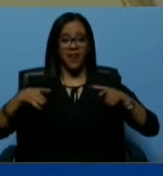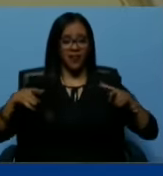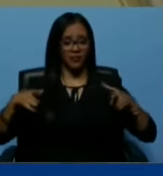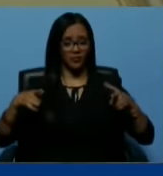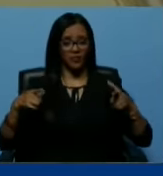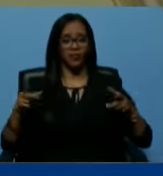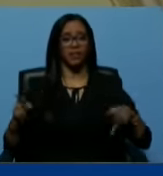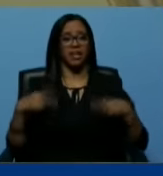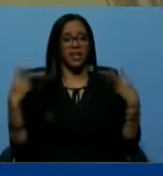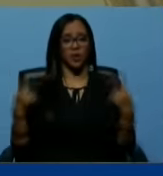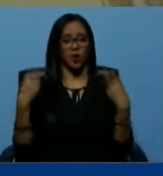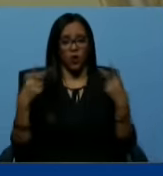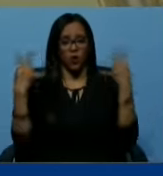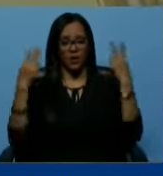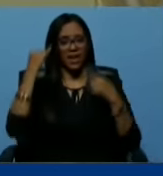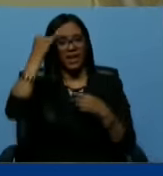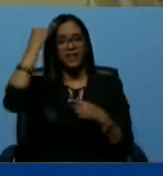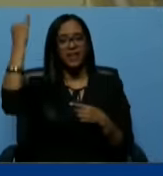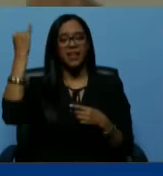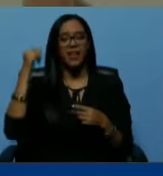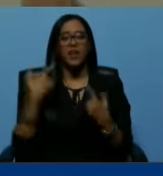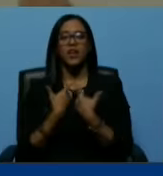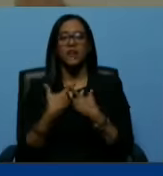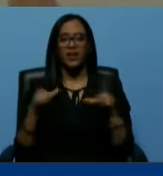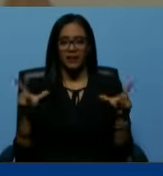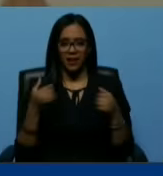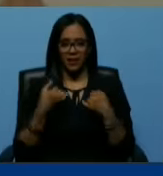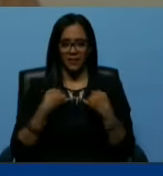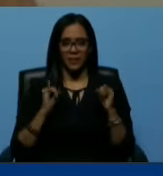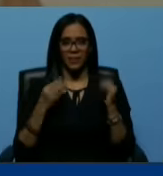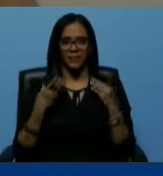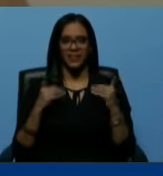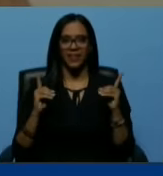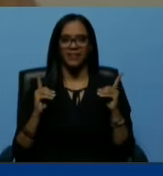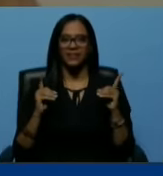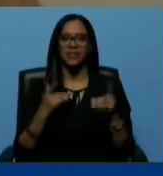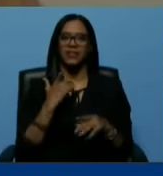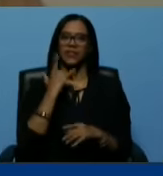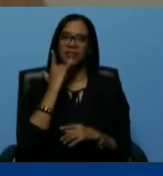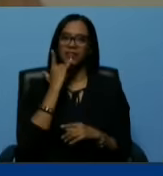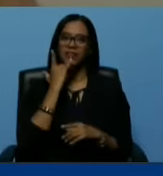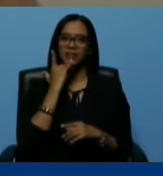de la libertad, de la independencia, de la dignidad.